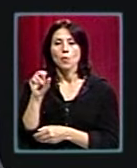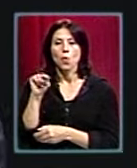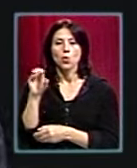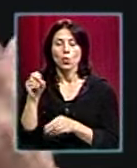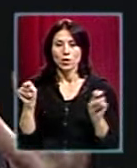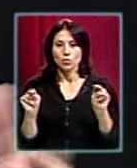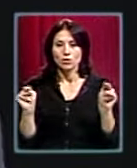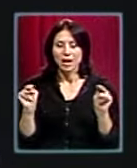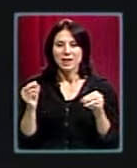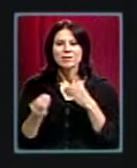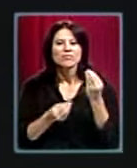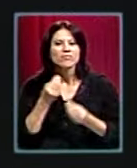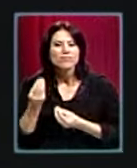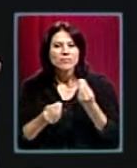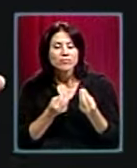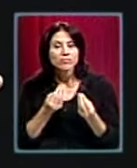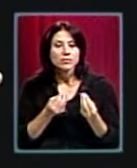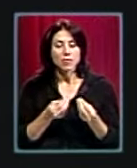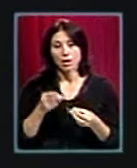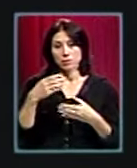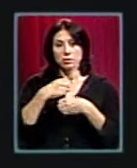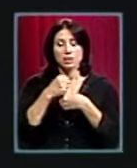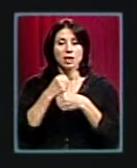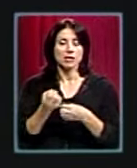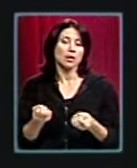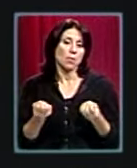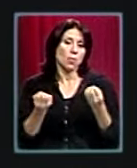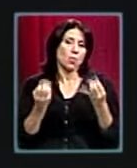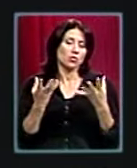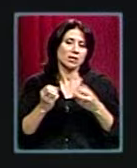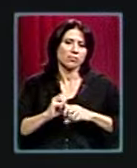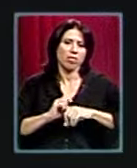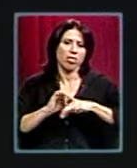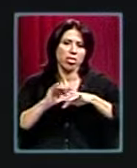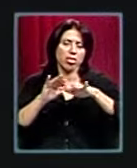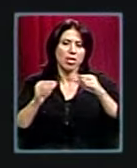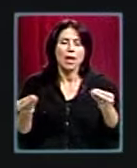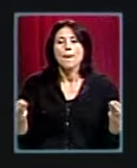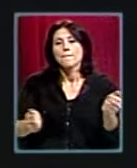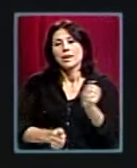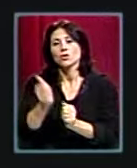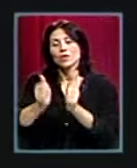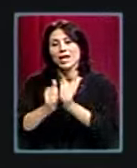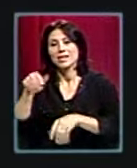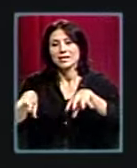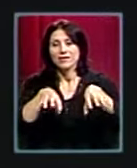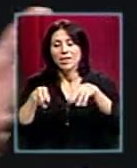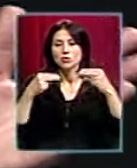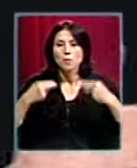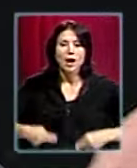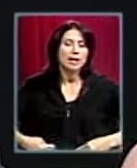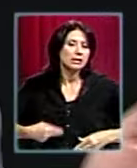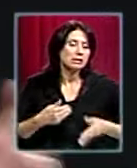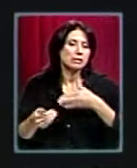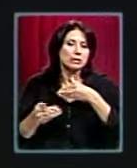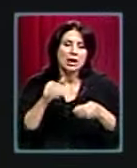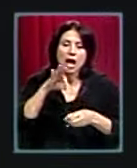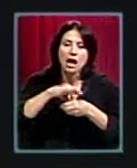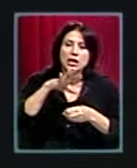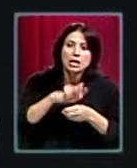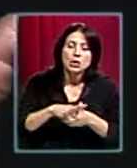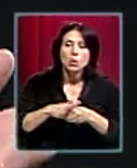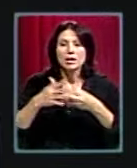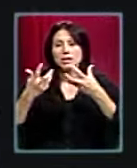Hay emisiones que se realizan, la mayor parte de las actividades humanas que realizamos, sean agrícolas, sean industriales, cuando nos